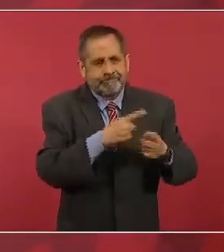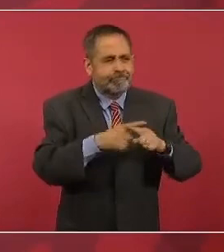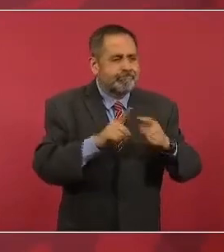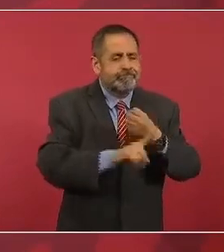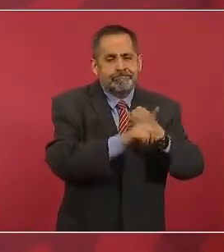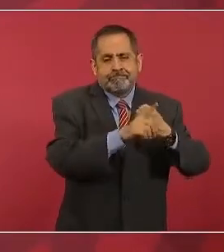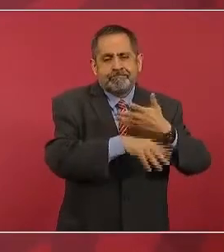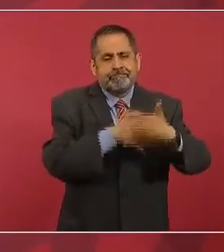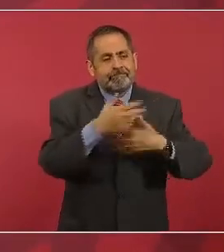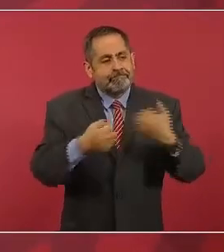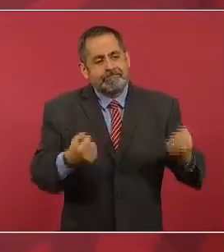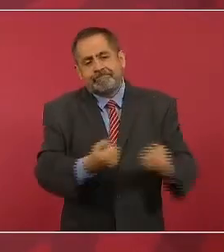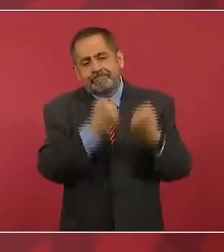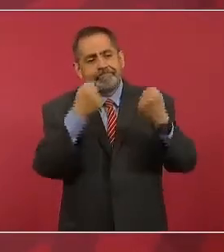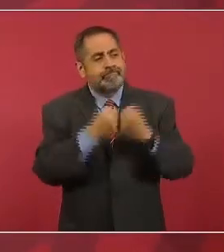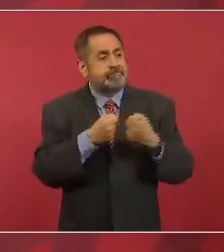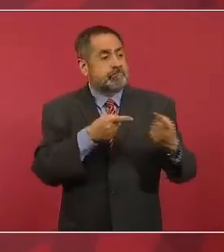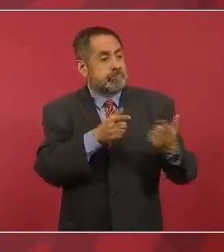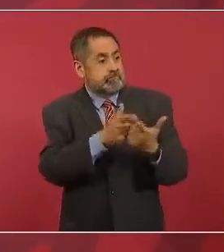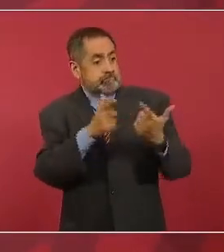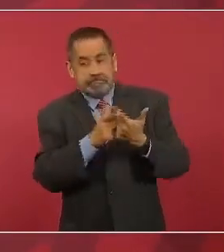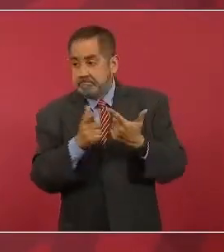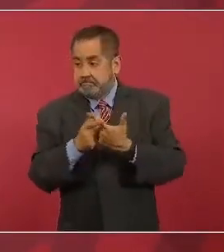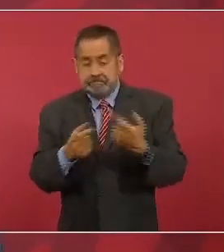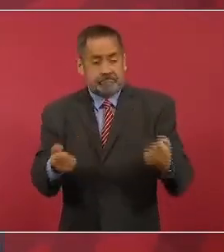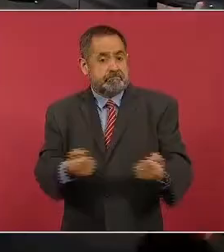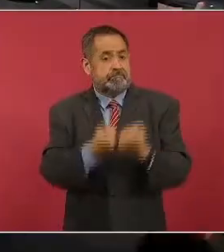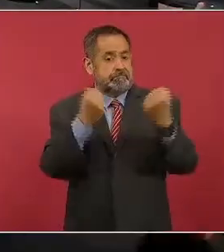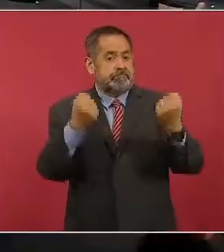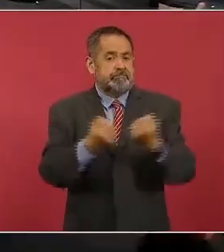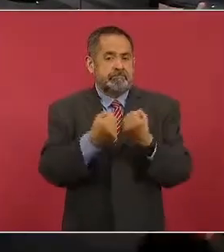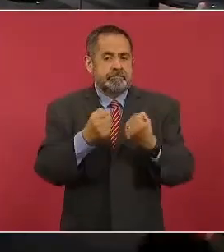de confrontación de bandas por